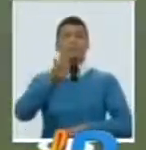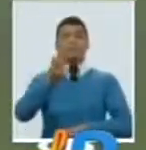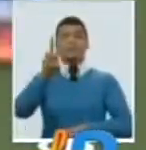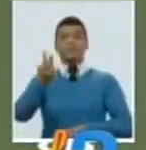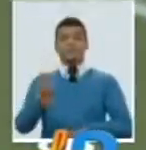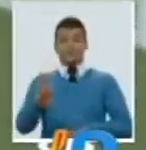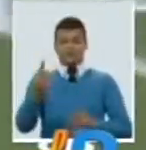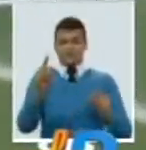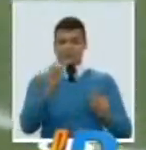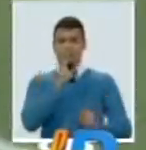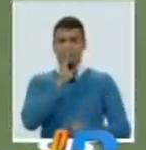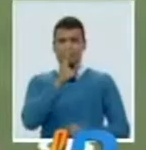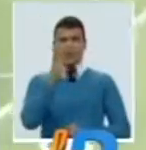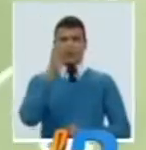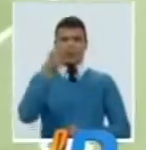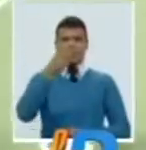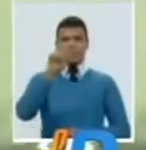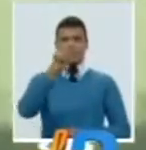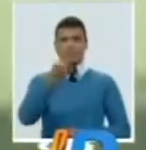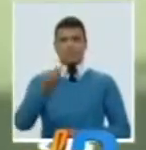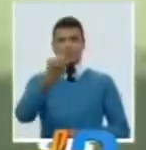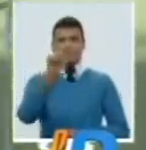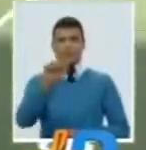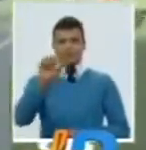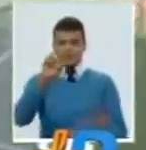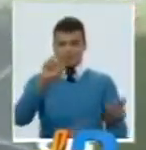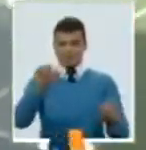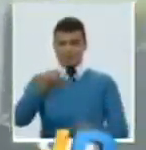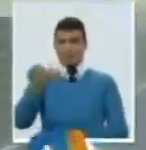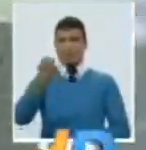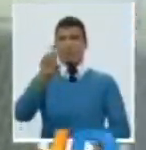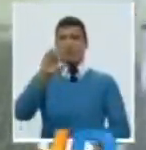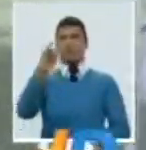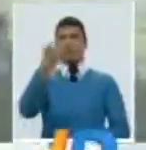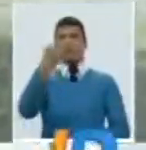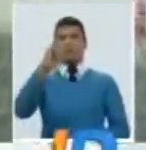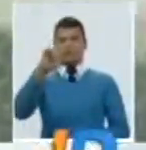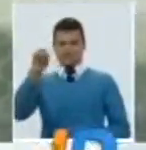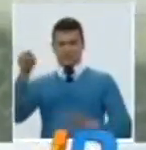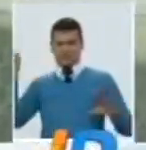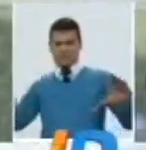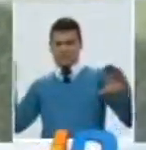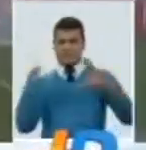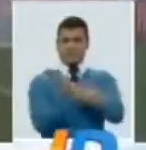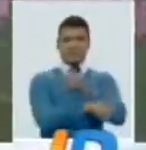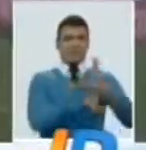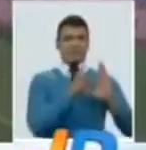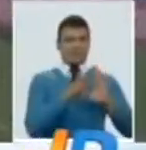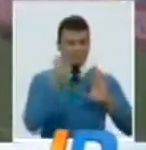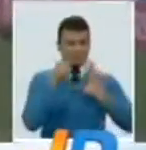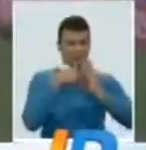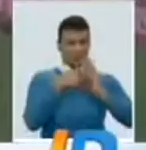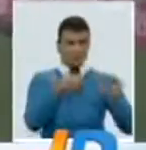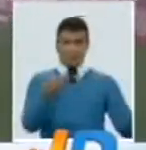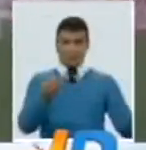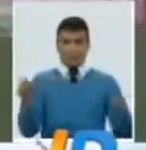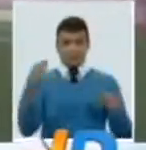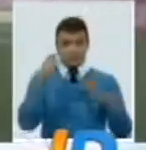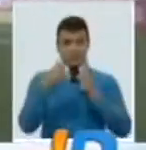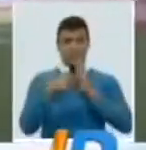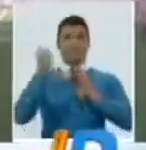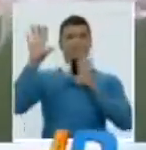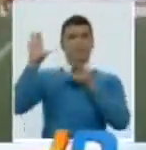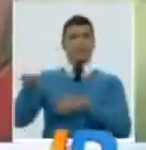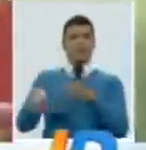gran velocidad en donde Hazard fue el asistente para que Origin, con un potente disparo, la mandara al fondo de la red. Con este triunfo, Bélgica